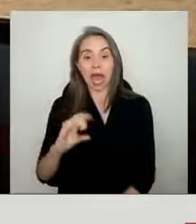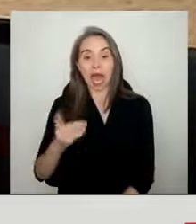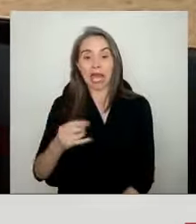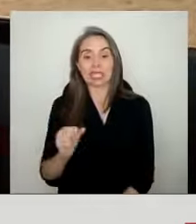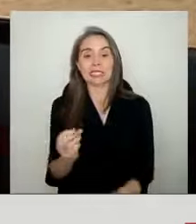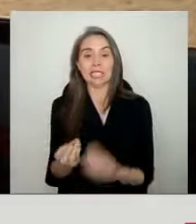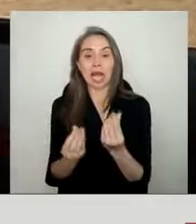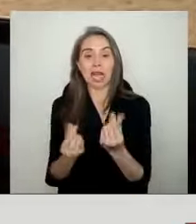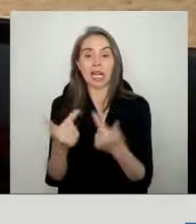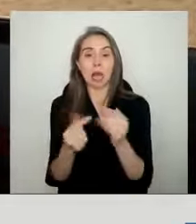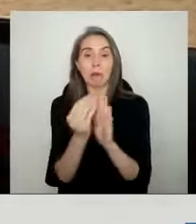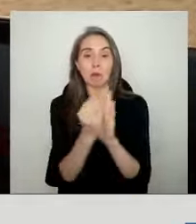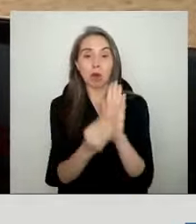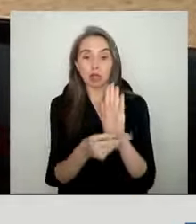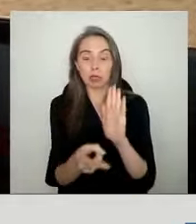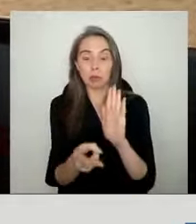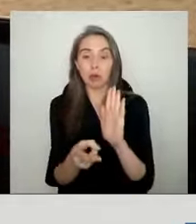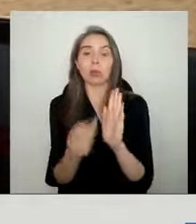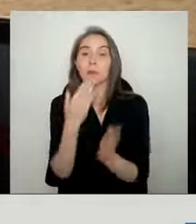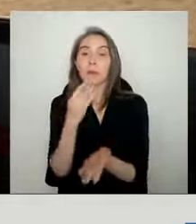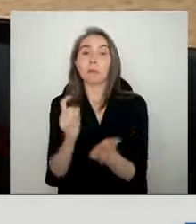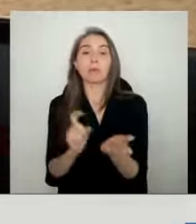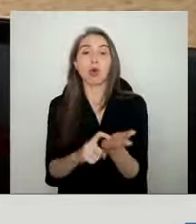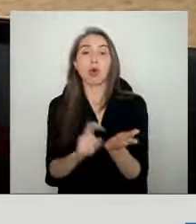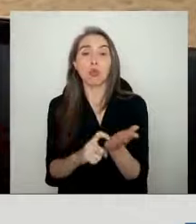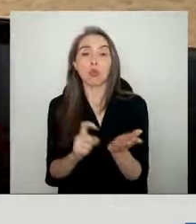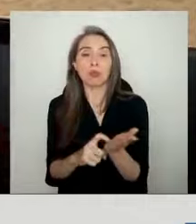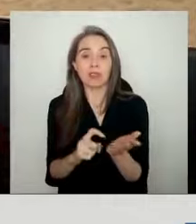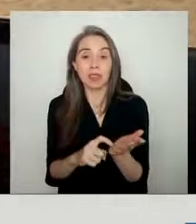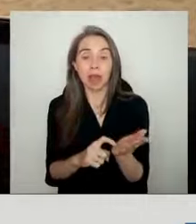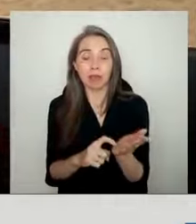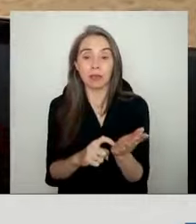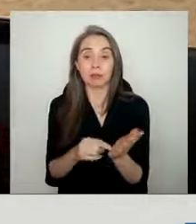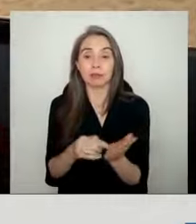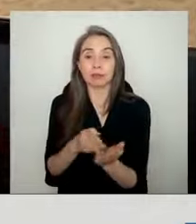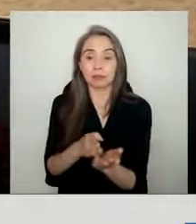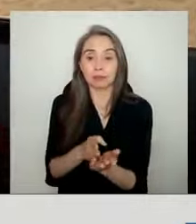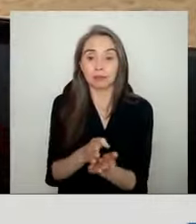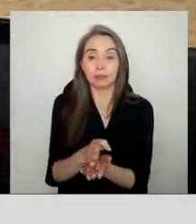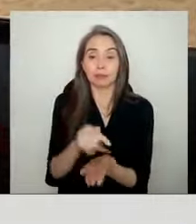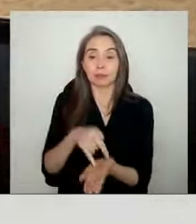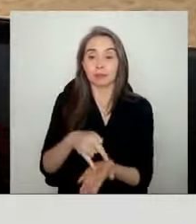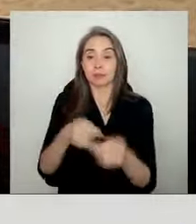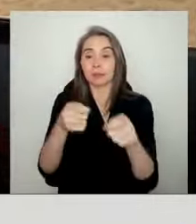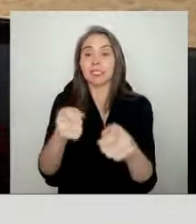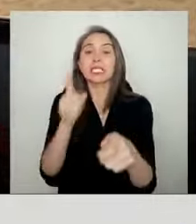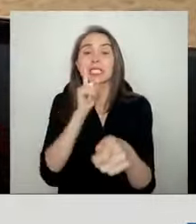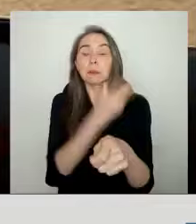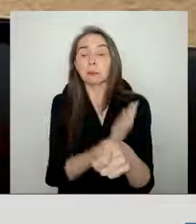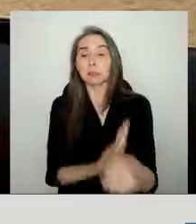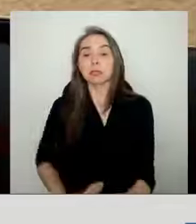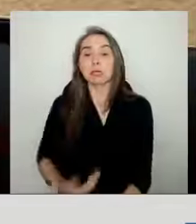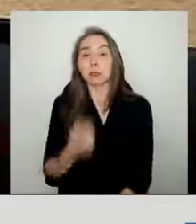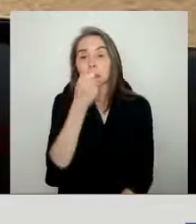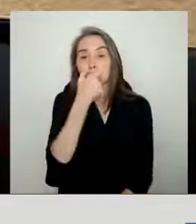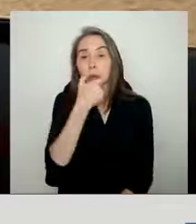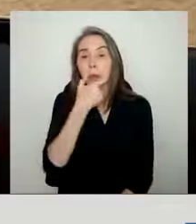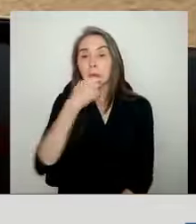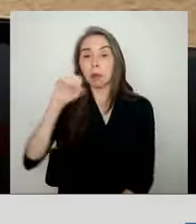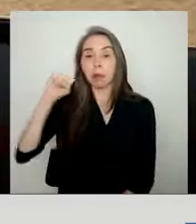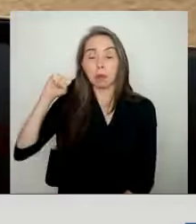públicas y de la productividad iniciado por mensaje del presidente Boris Me